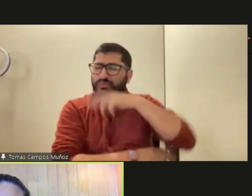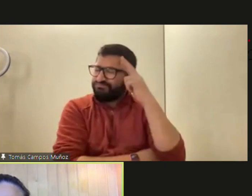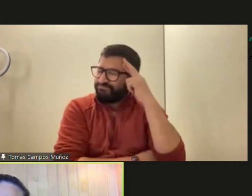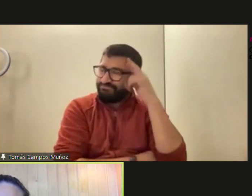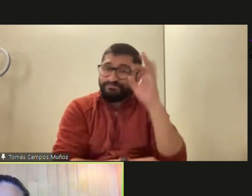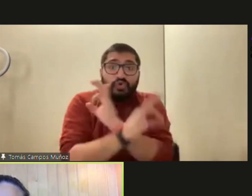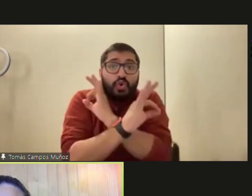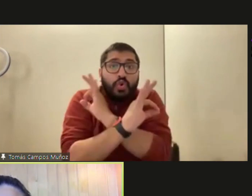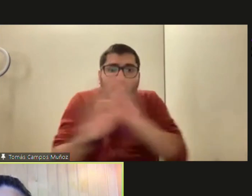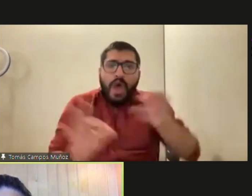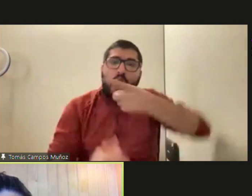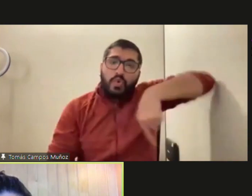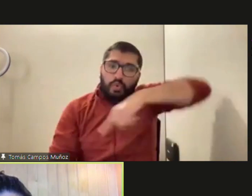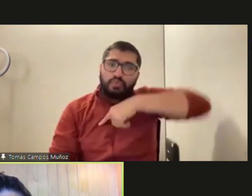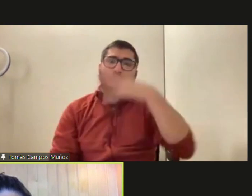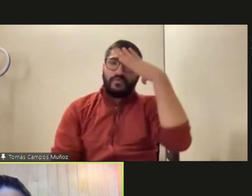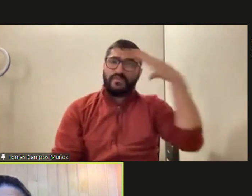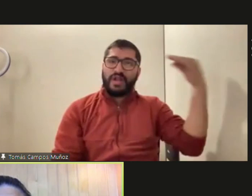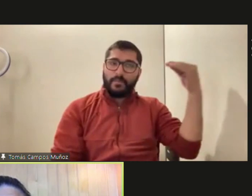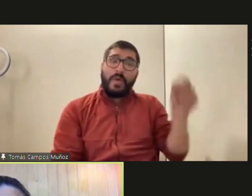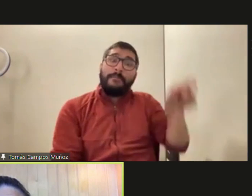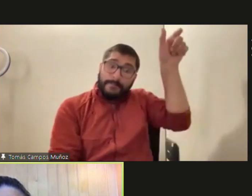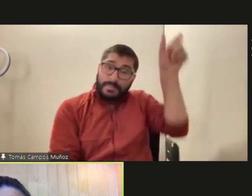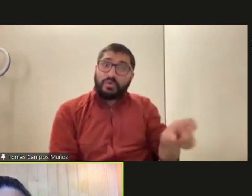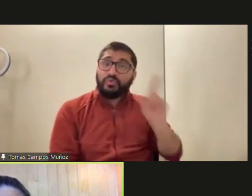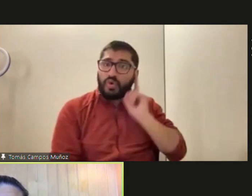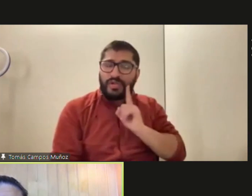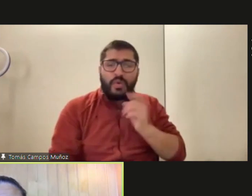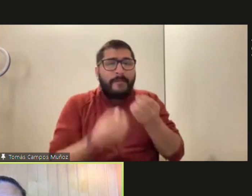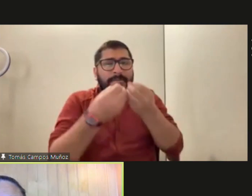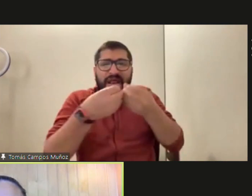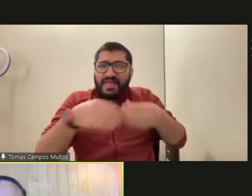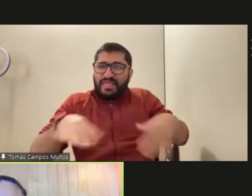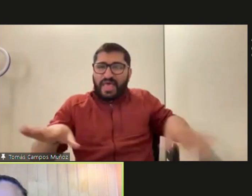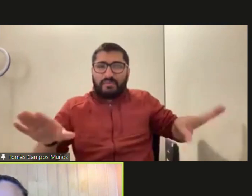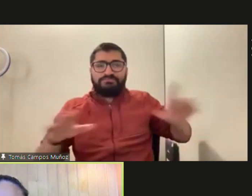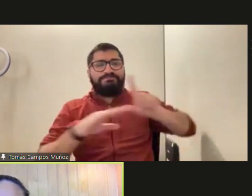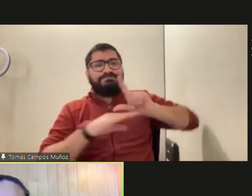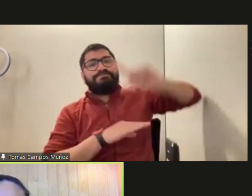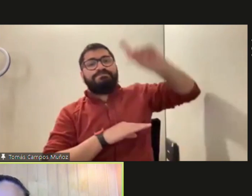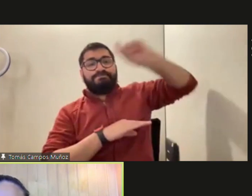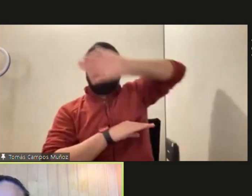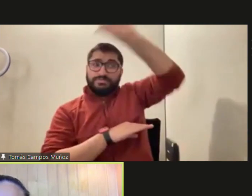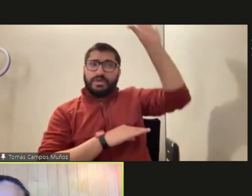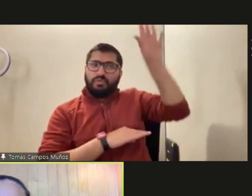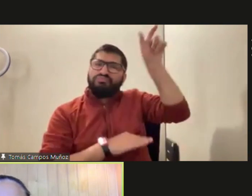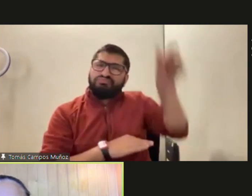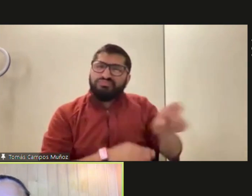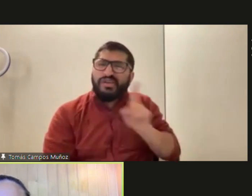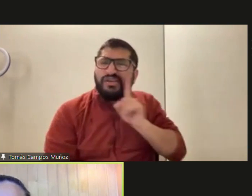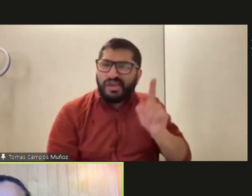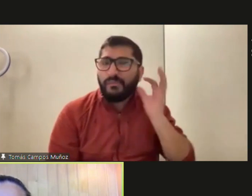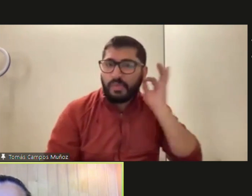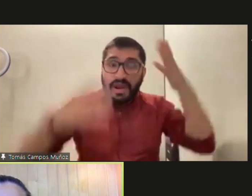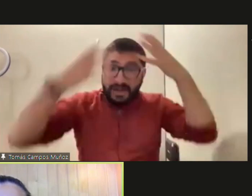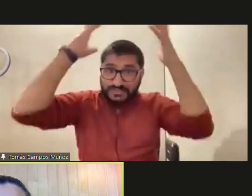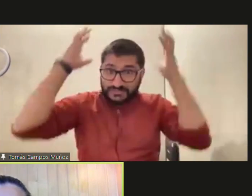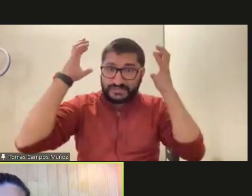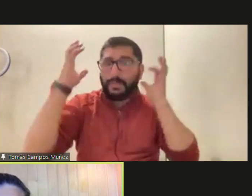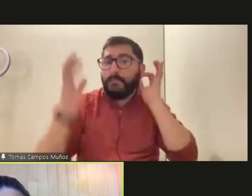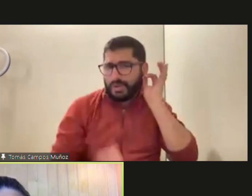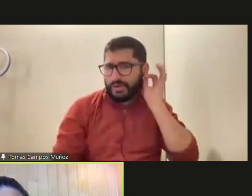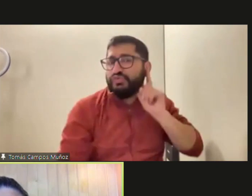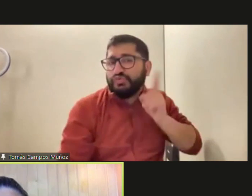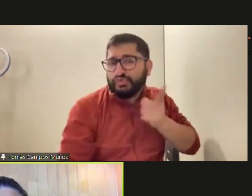la situación, que nosotros nunca vamos a olvidar que una persona pierde